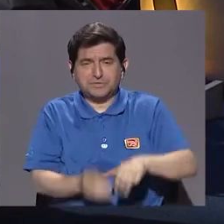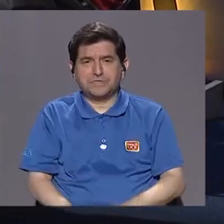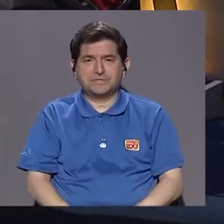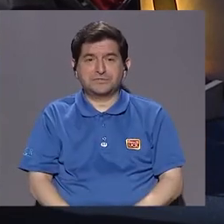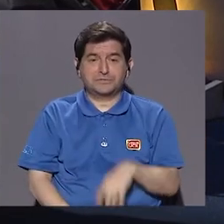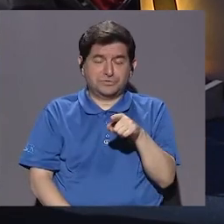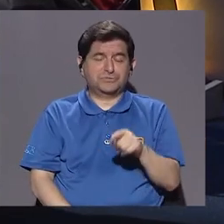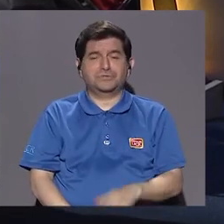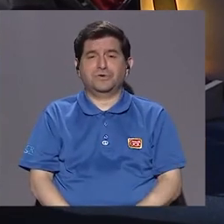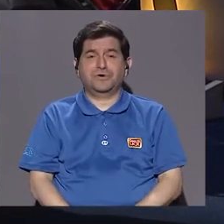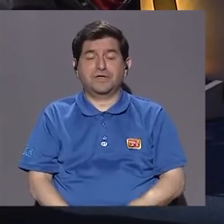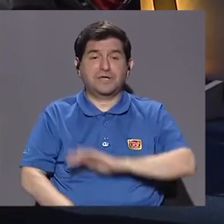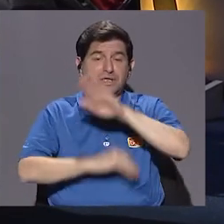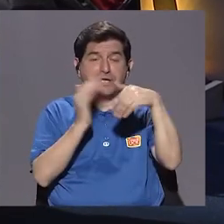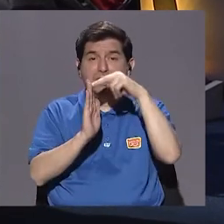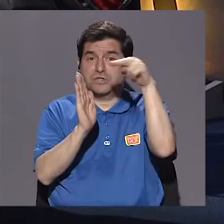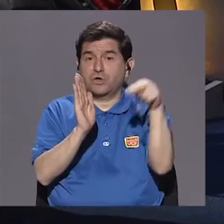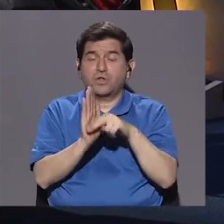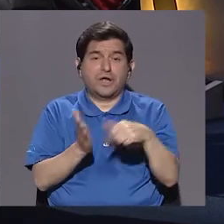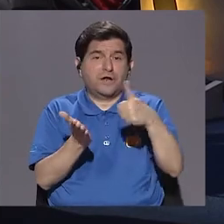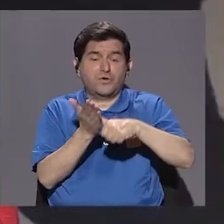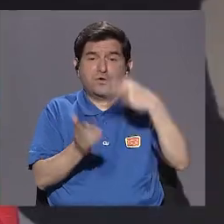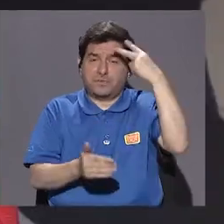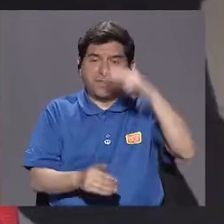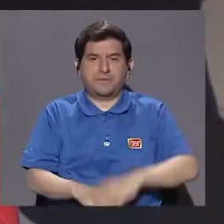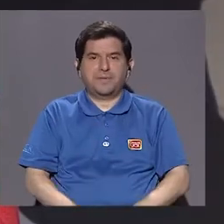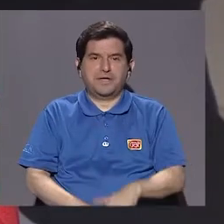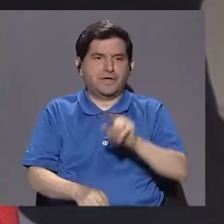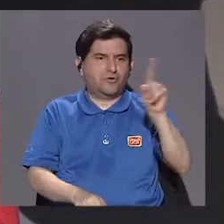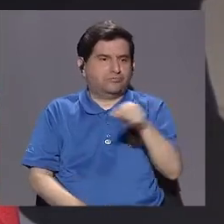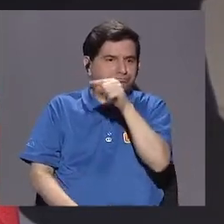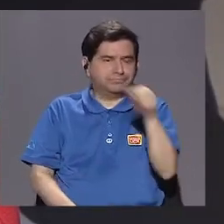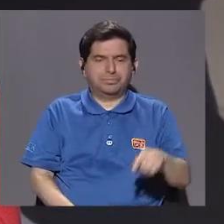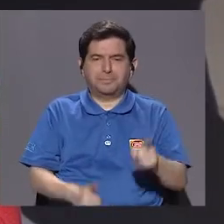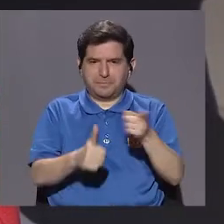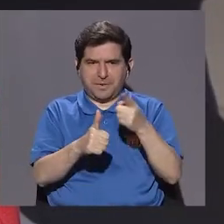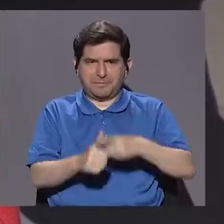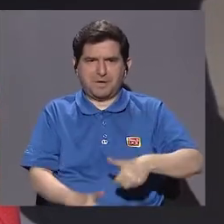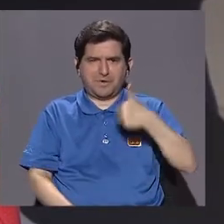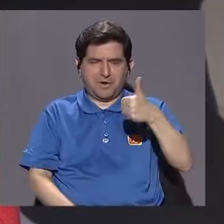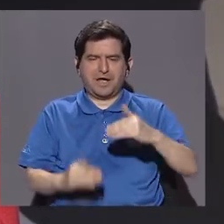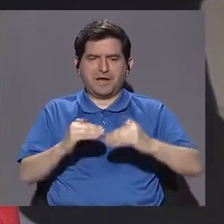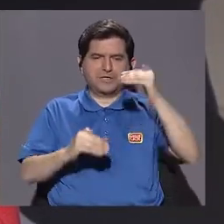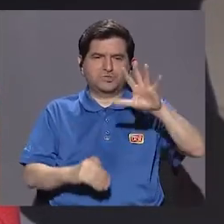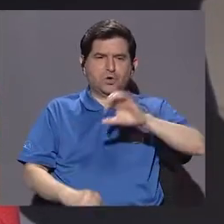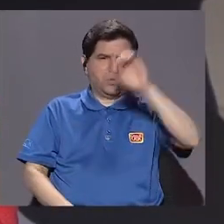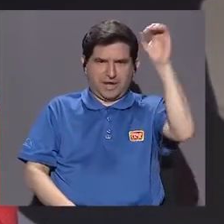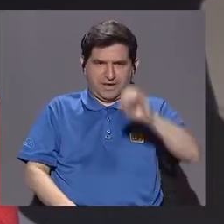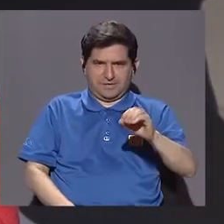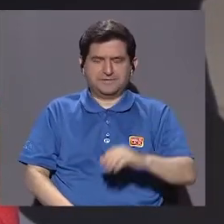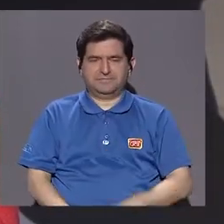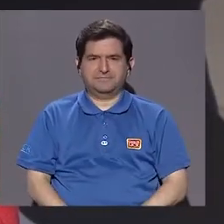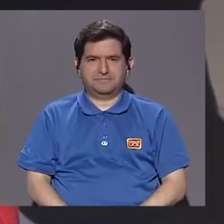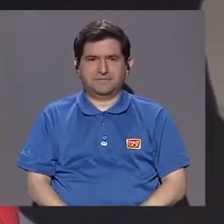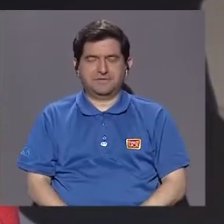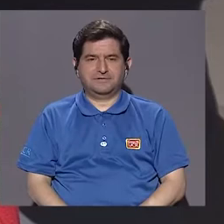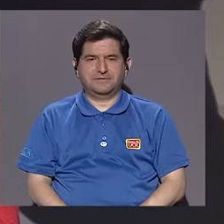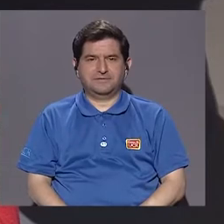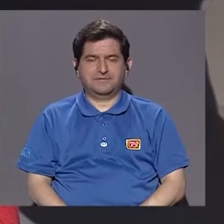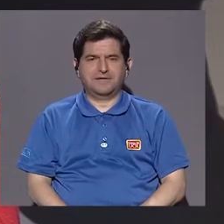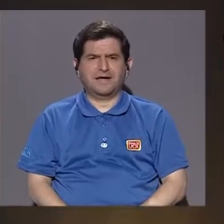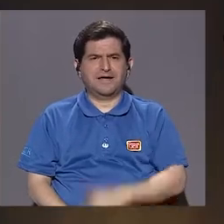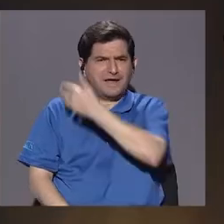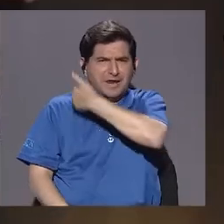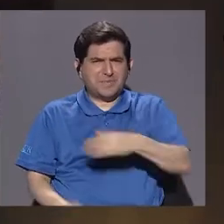todos los estándares electorales en méxico primero porque gana como más del 50 por ciento y el renaciente más